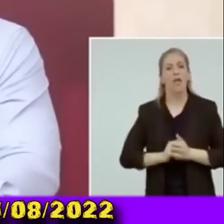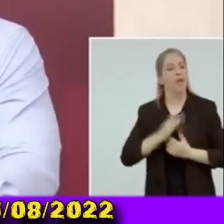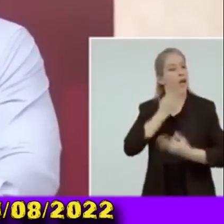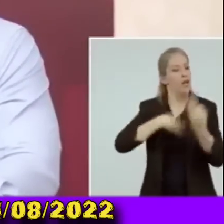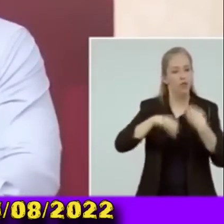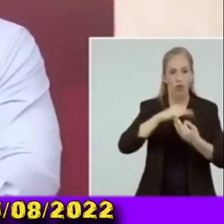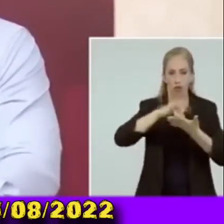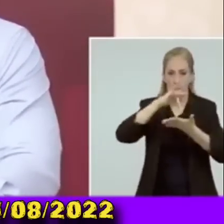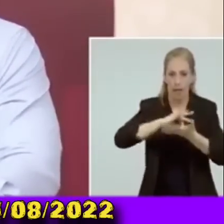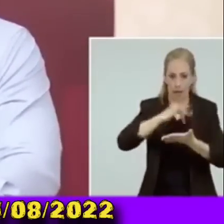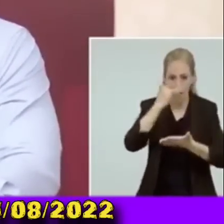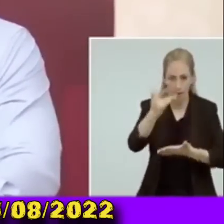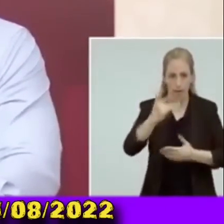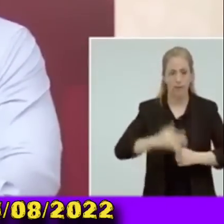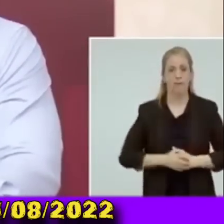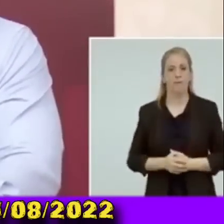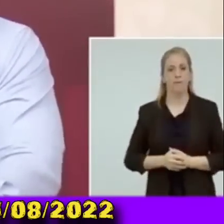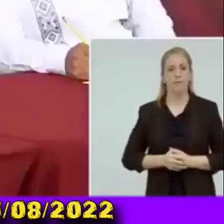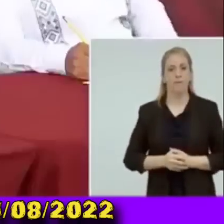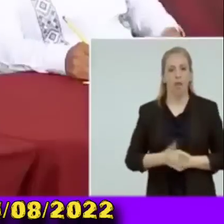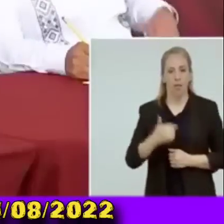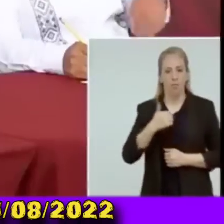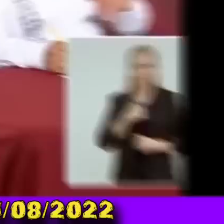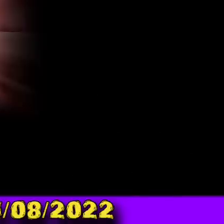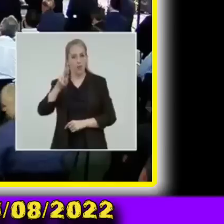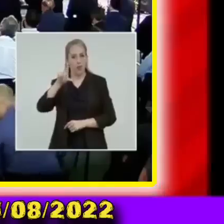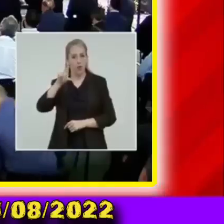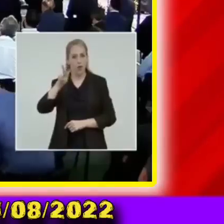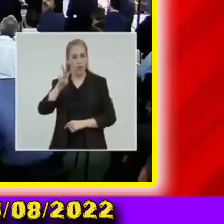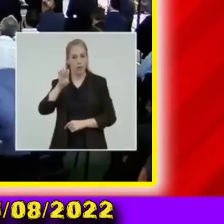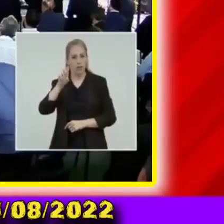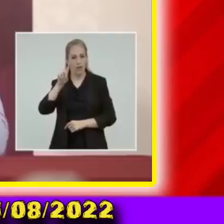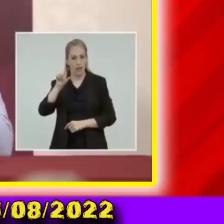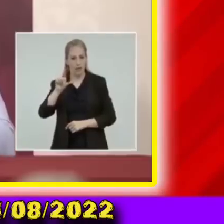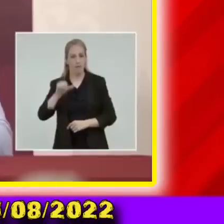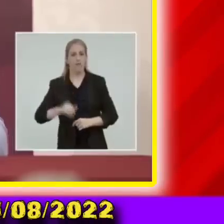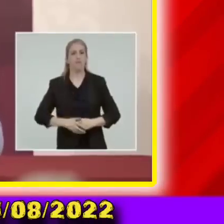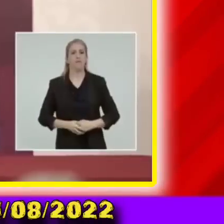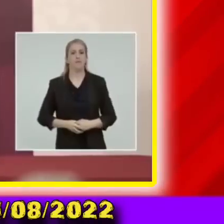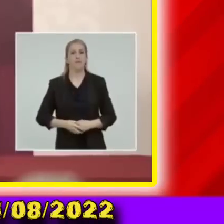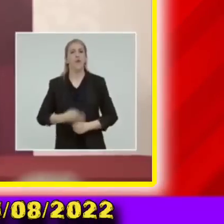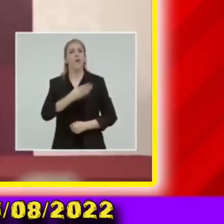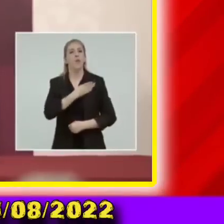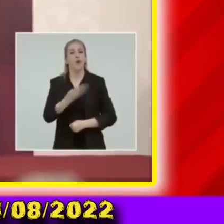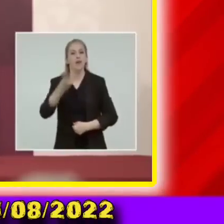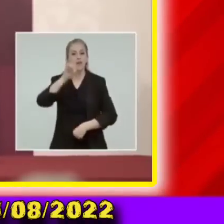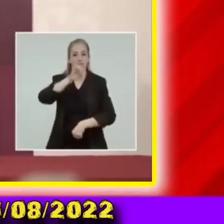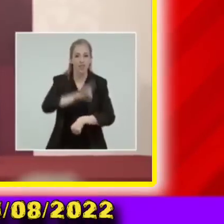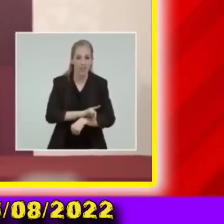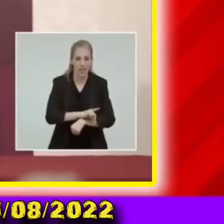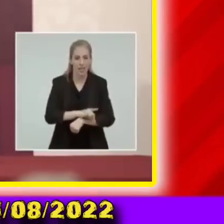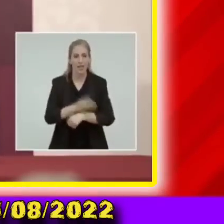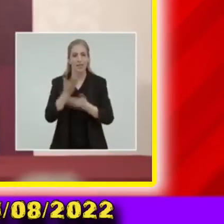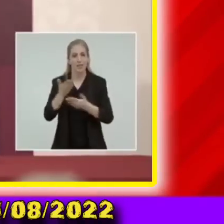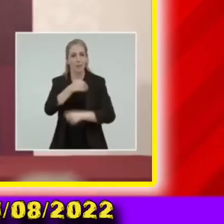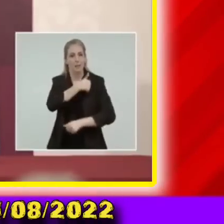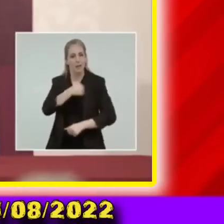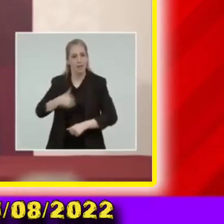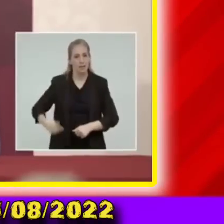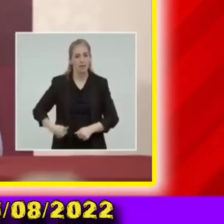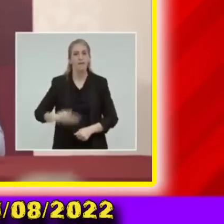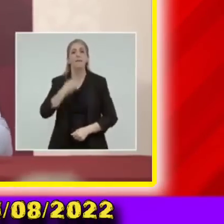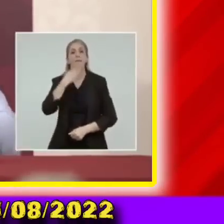tierra que es un miso se ve samuel garcía y aquí vamos con el vídeo muy buenos días señor presidente bienvenido a nuevo